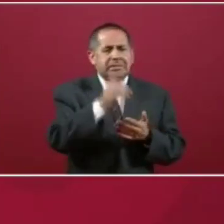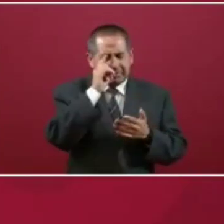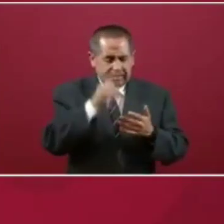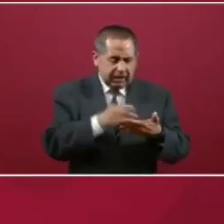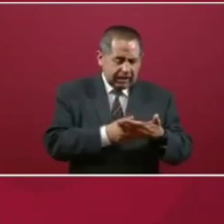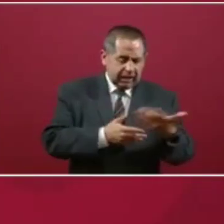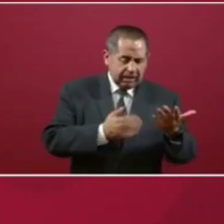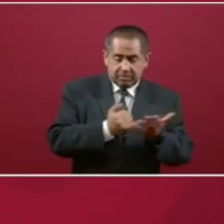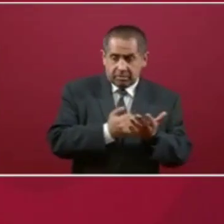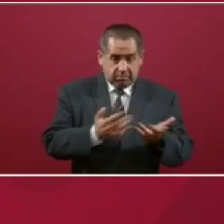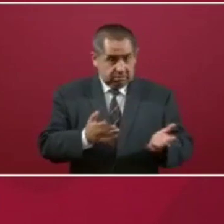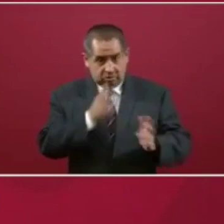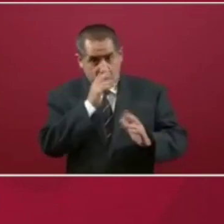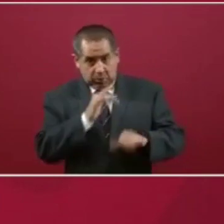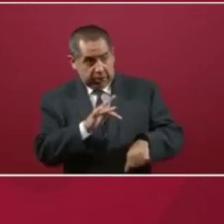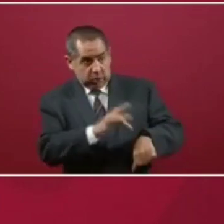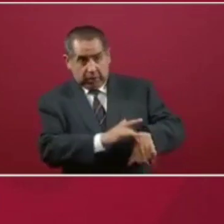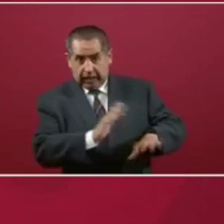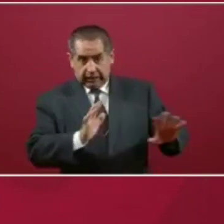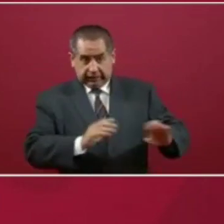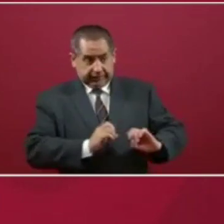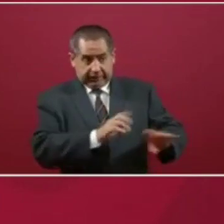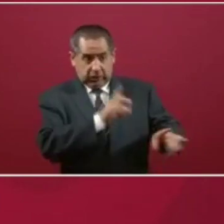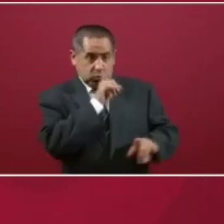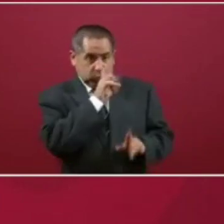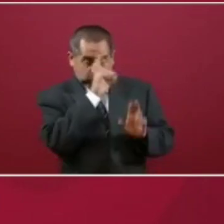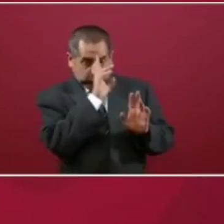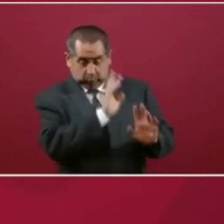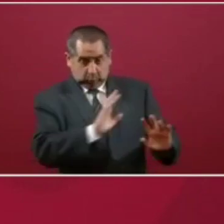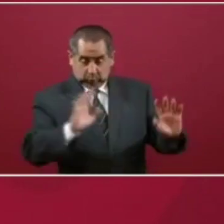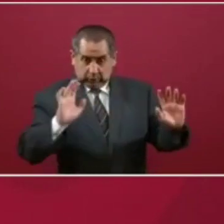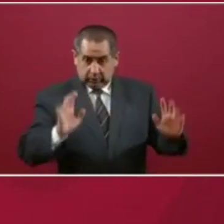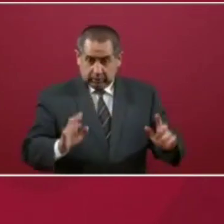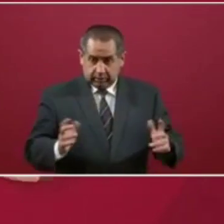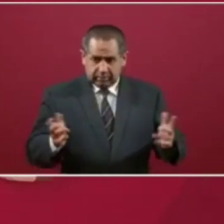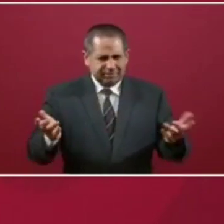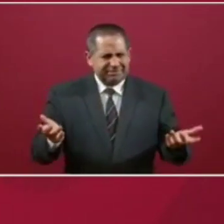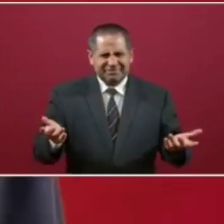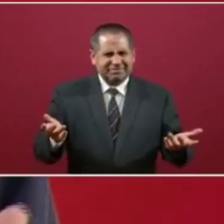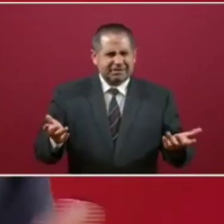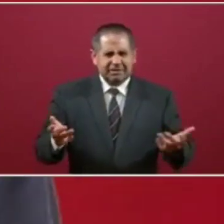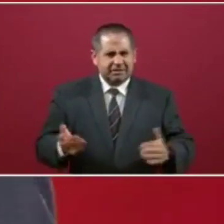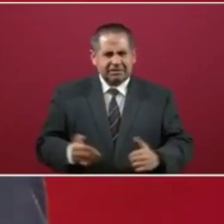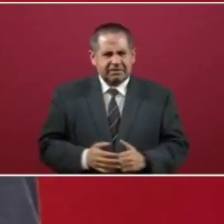¿Qué? ¿No se puede tocar al intocable? O sea,